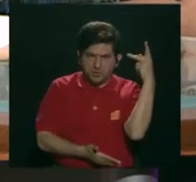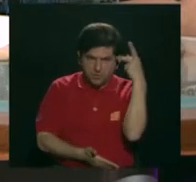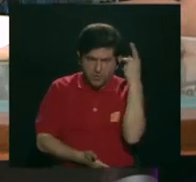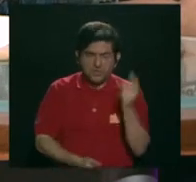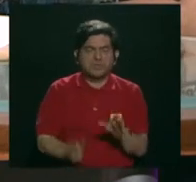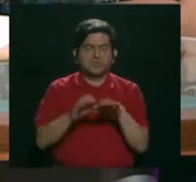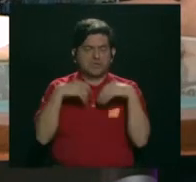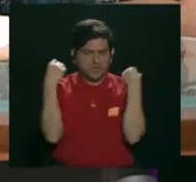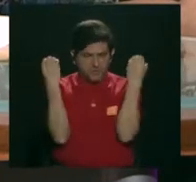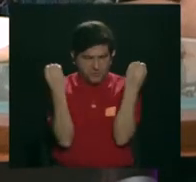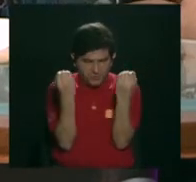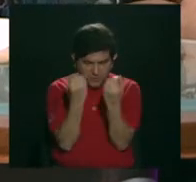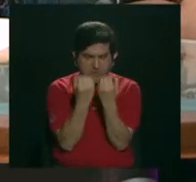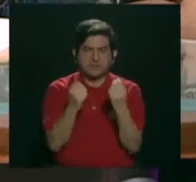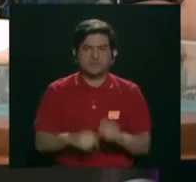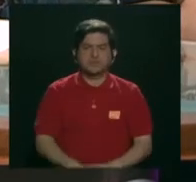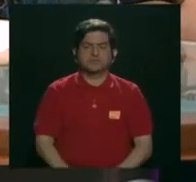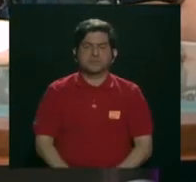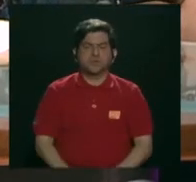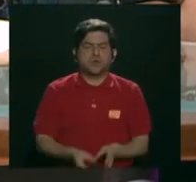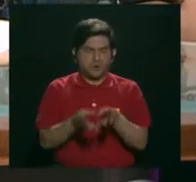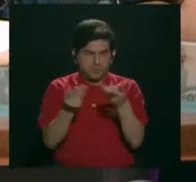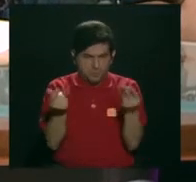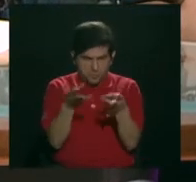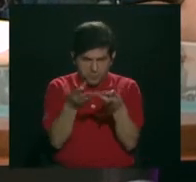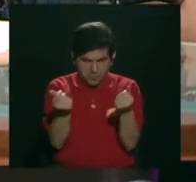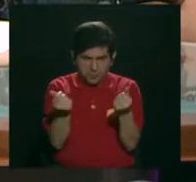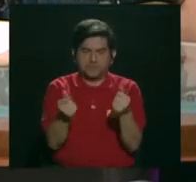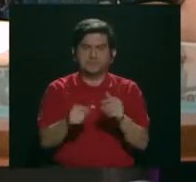parte organizativa, en la parte de producción,